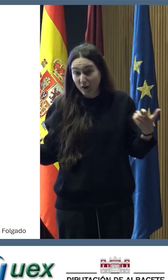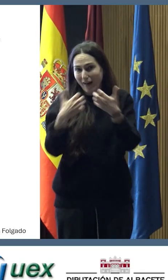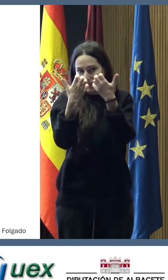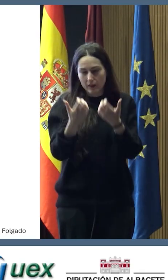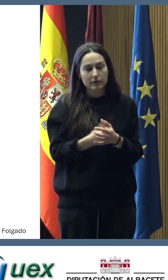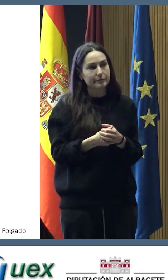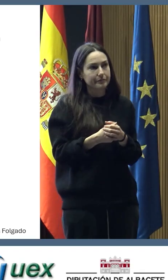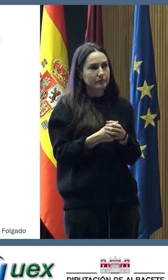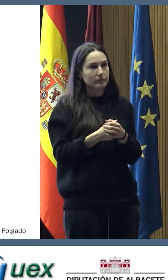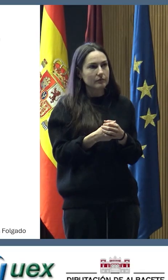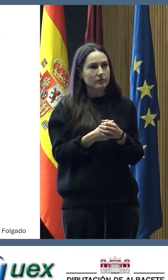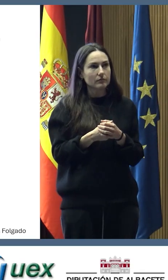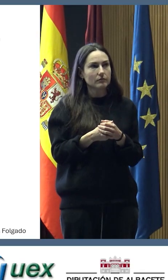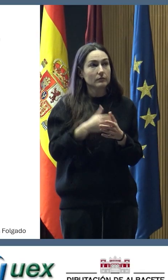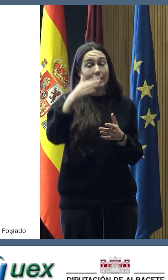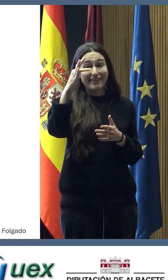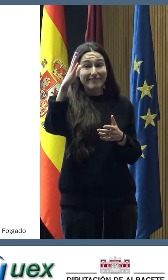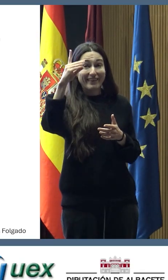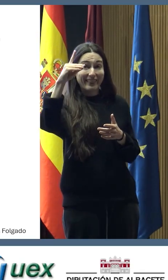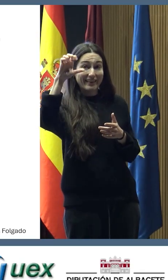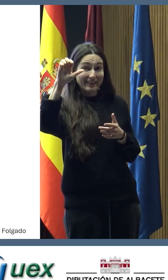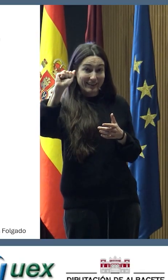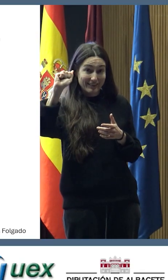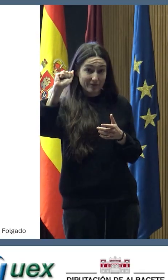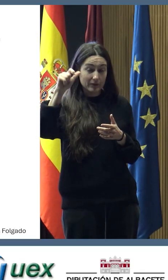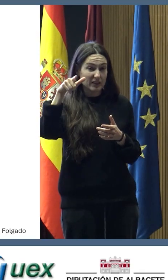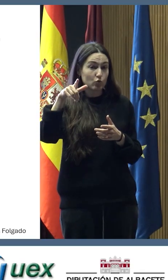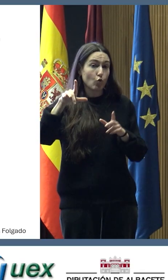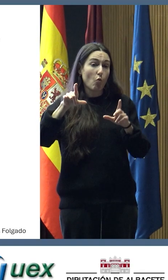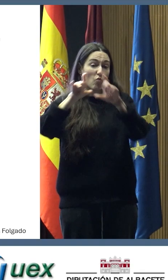Así que la FDA, la agencia esta,